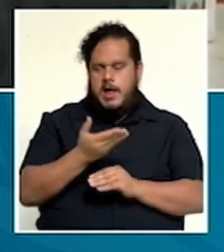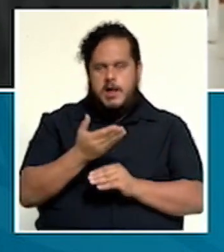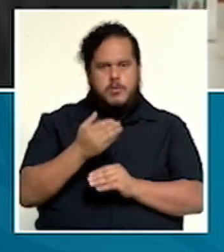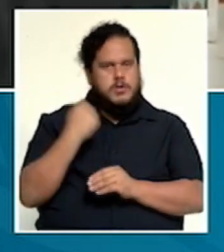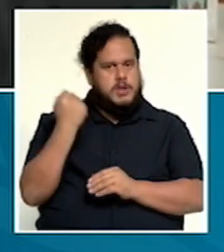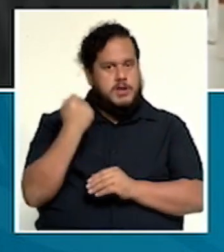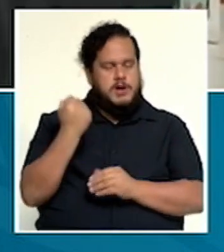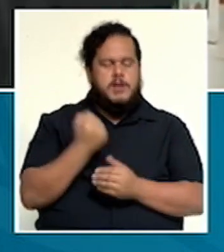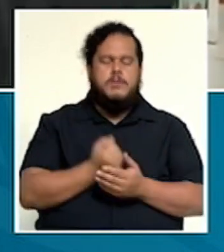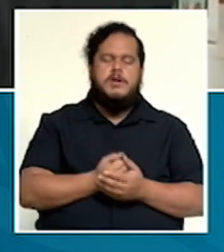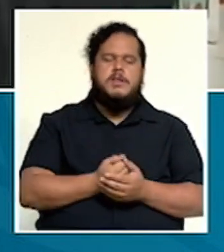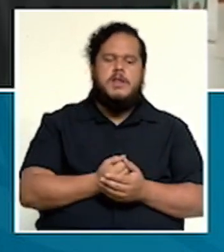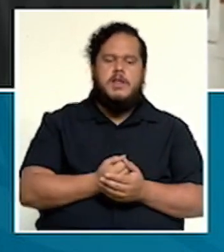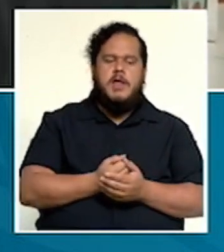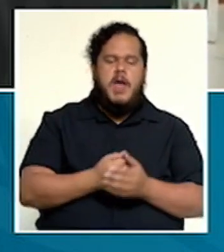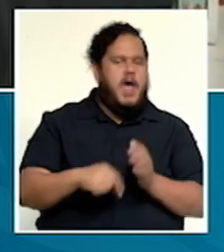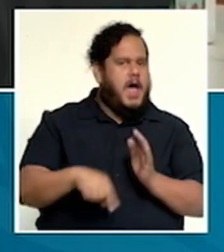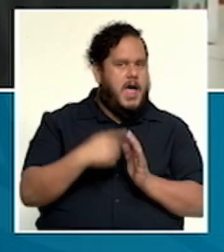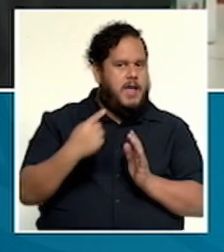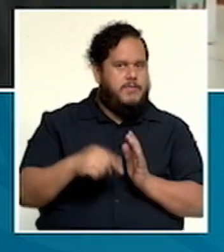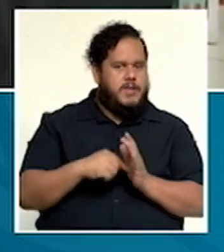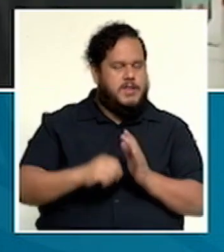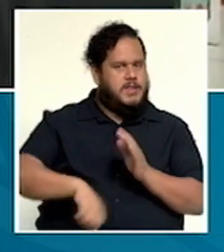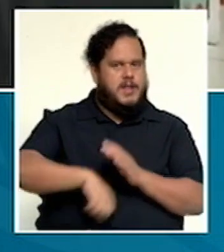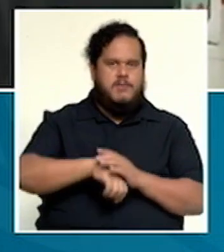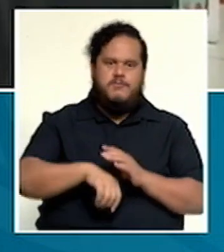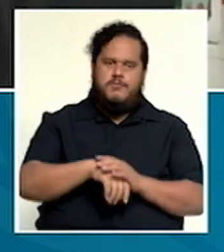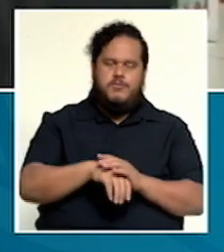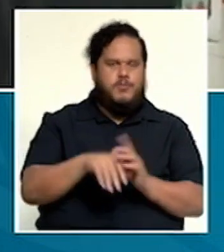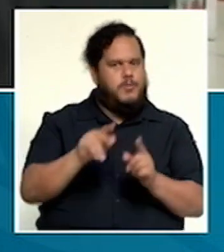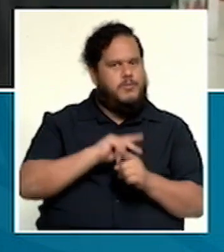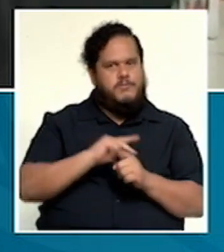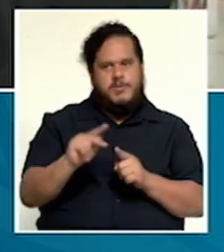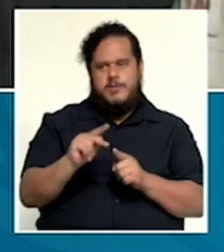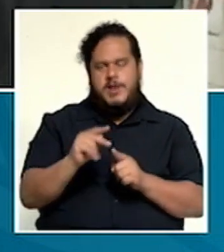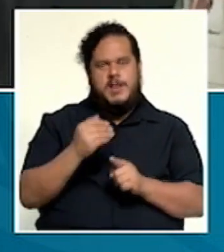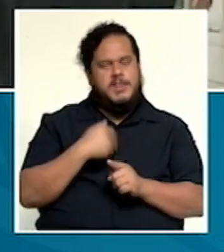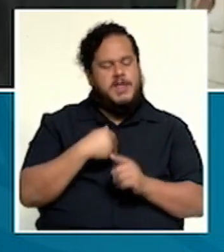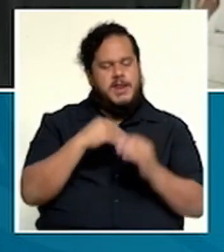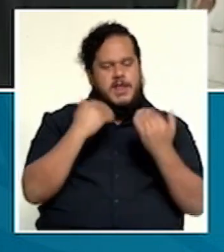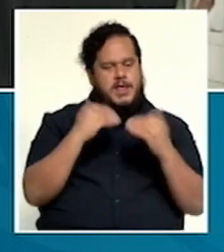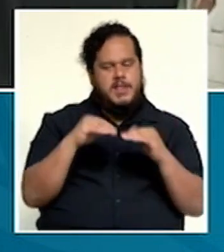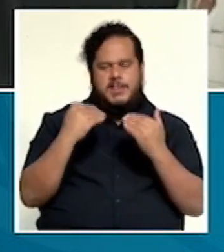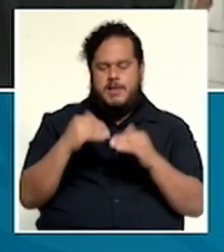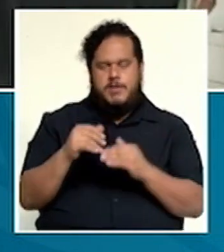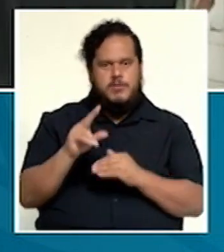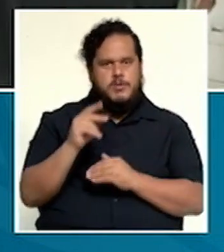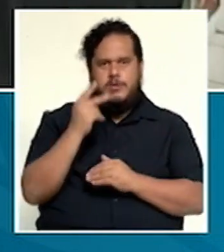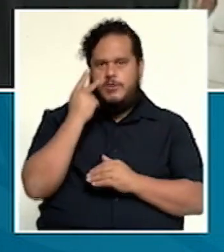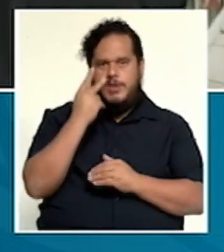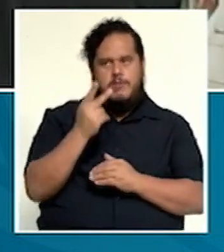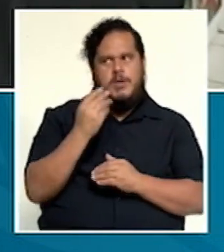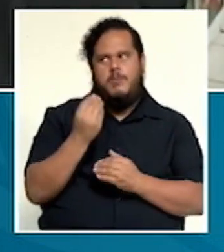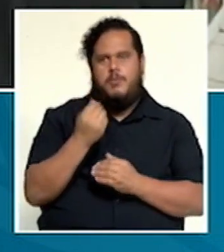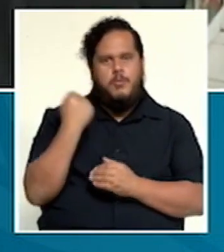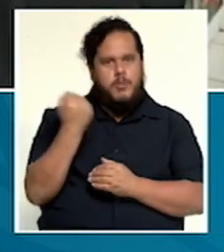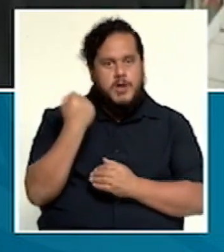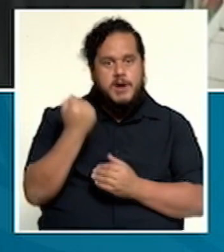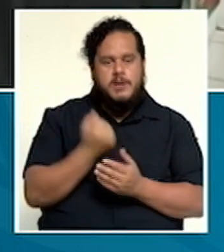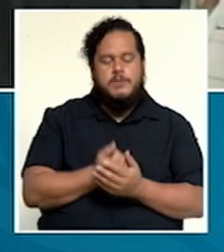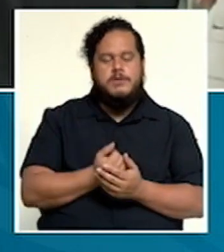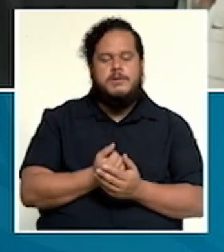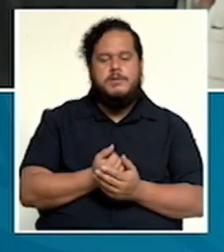ganadoras, y a veces el fútbol profesional pasa por etapas en donde no se ve muy ganador.